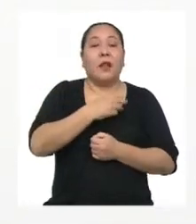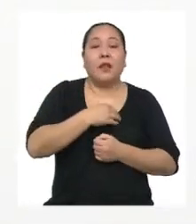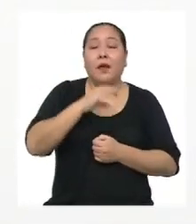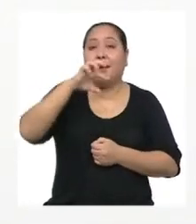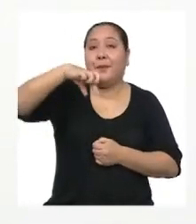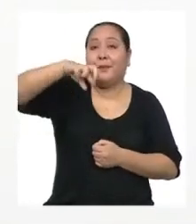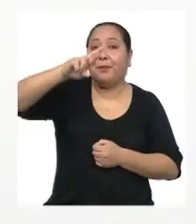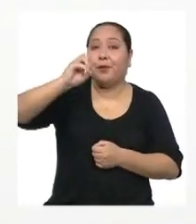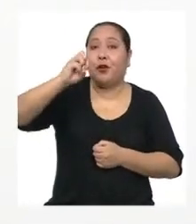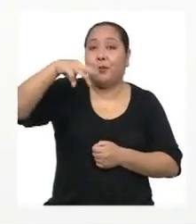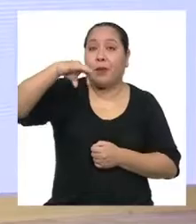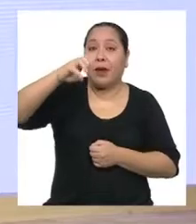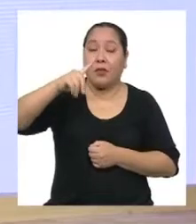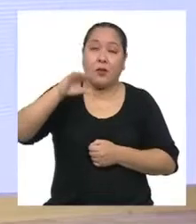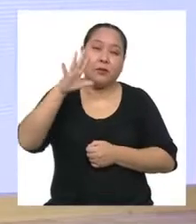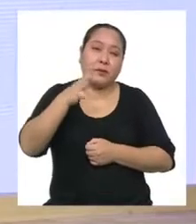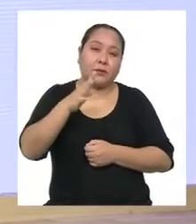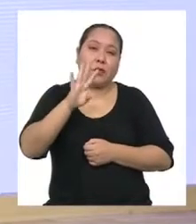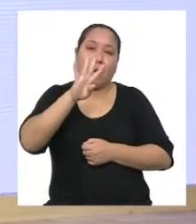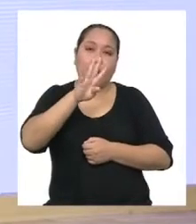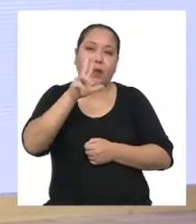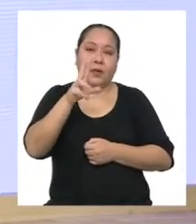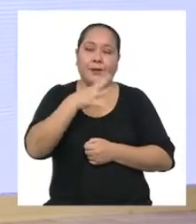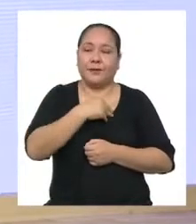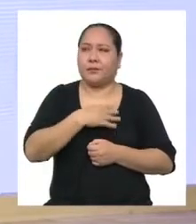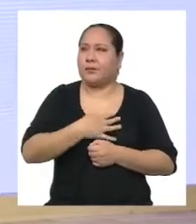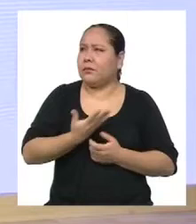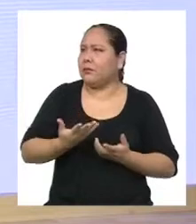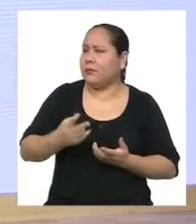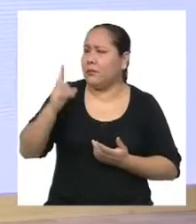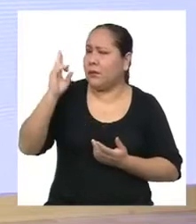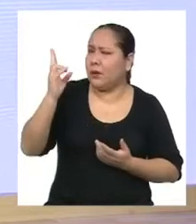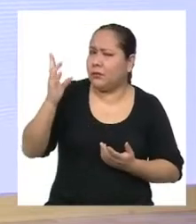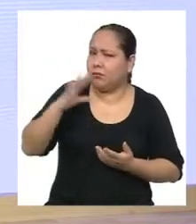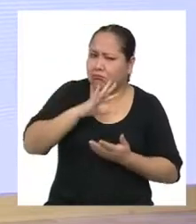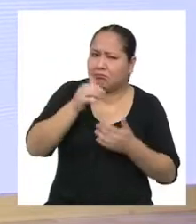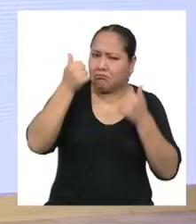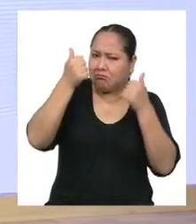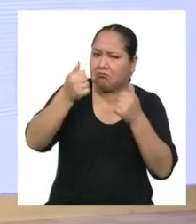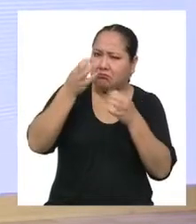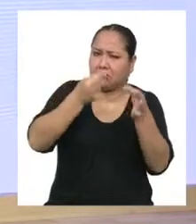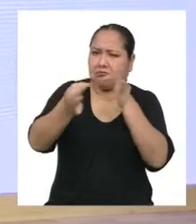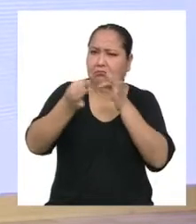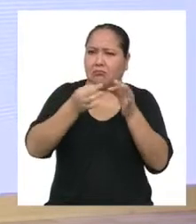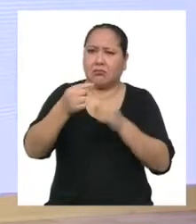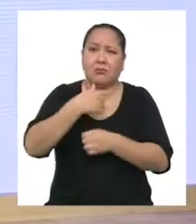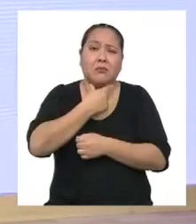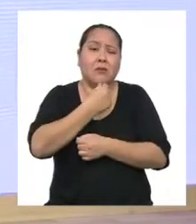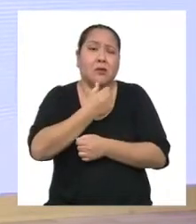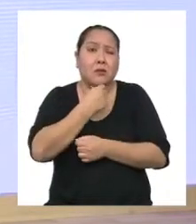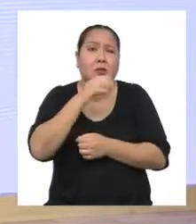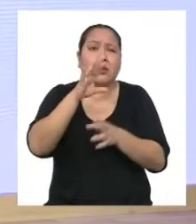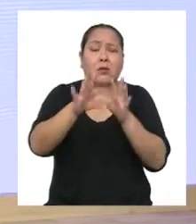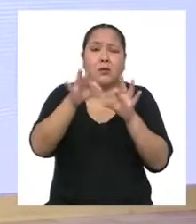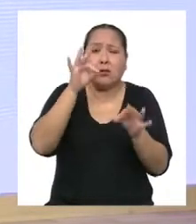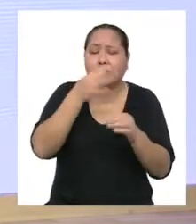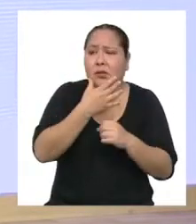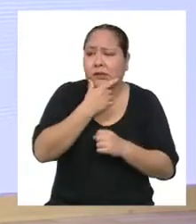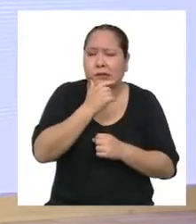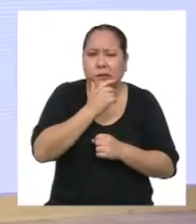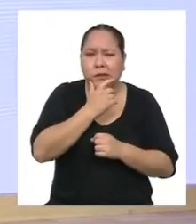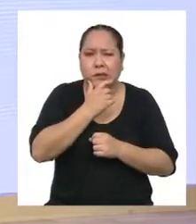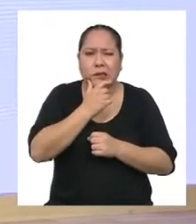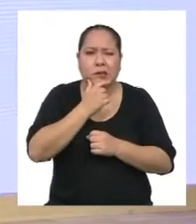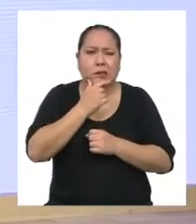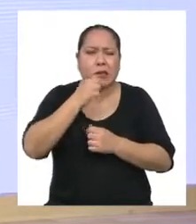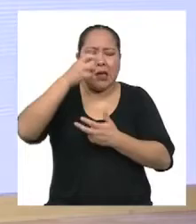de 43 años. Profesora, todo bien con la explicación, pero a mí me gustaría hallar la media aritmética de